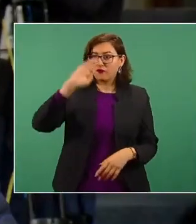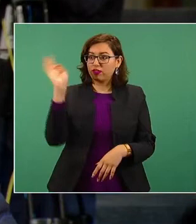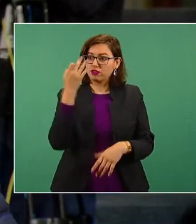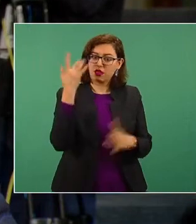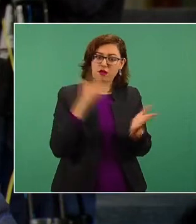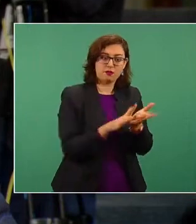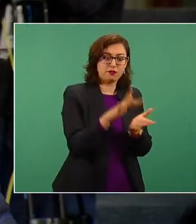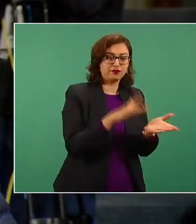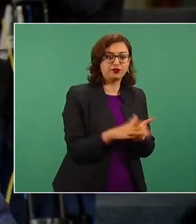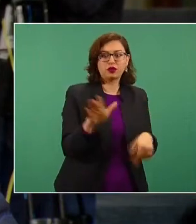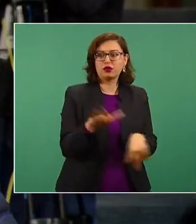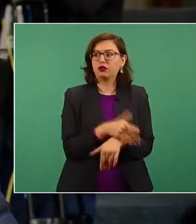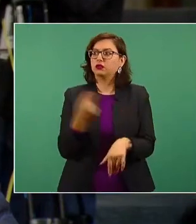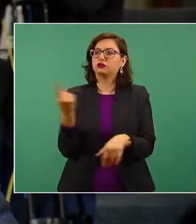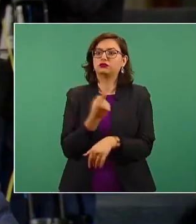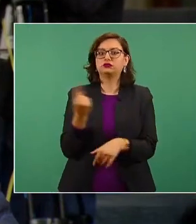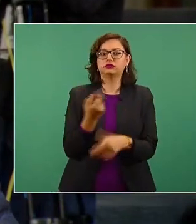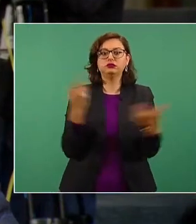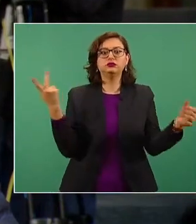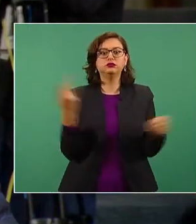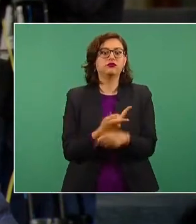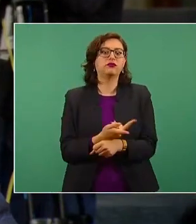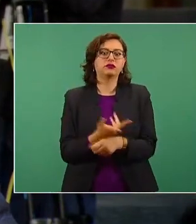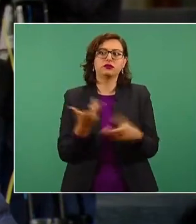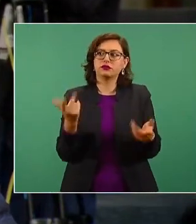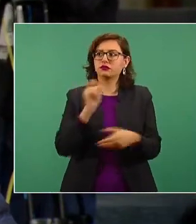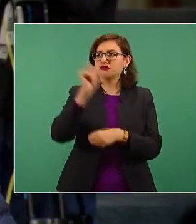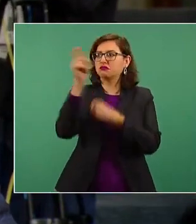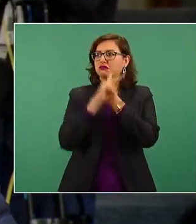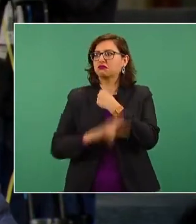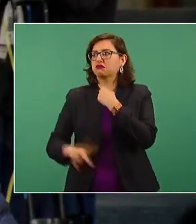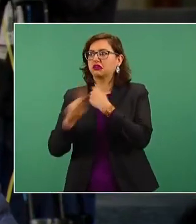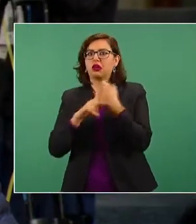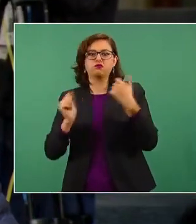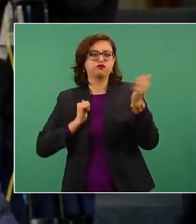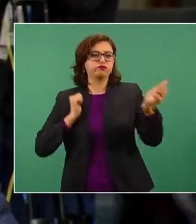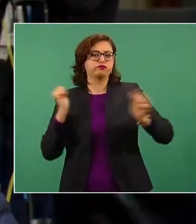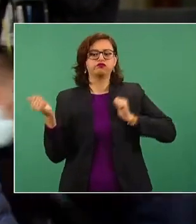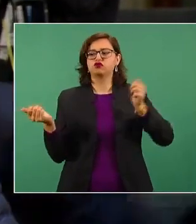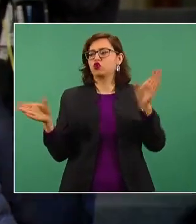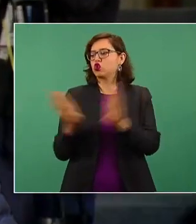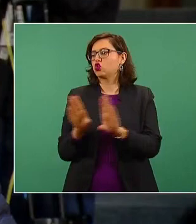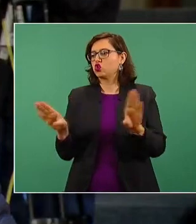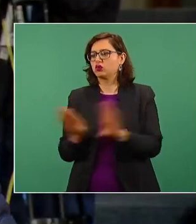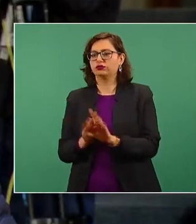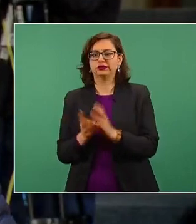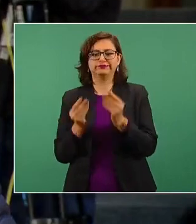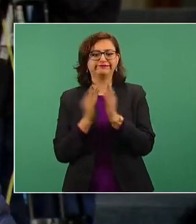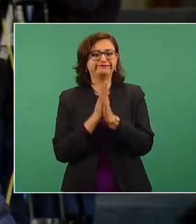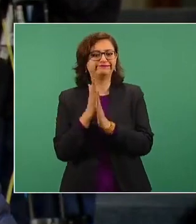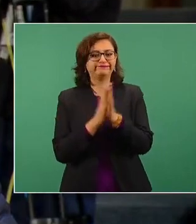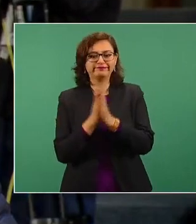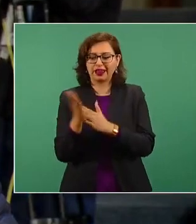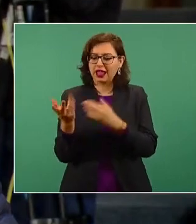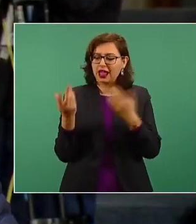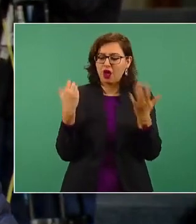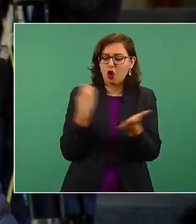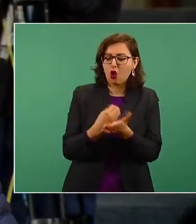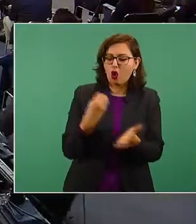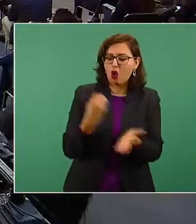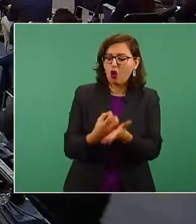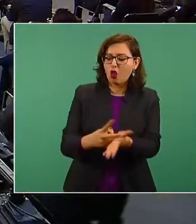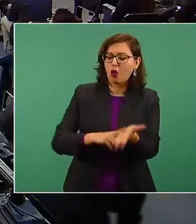no se agandallen, presidente, estas empresas transnacionales que ya están viendo el oro verde en la cannabis,